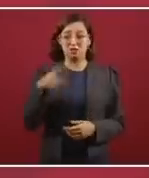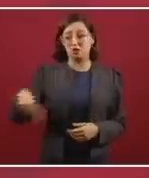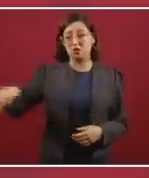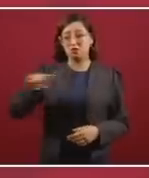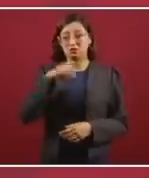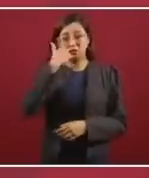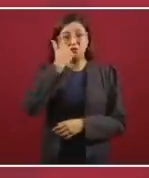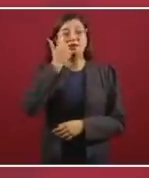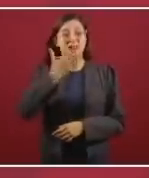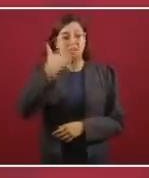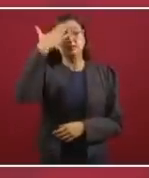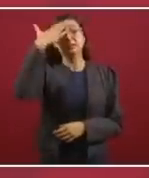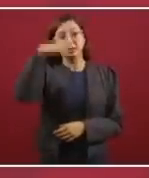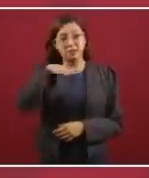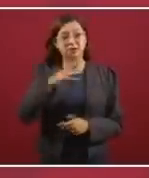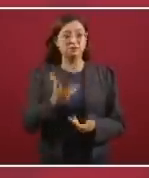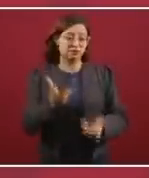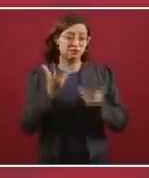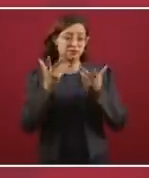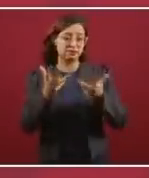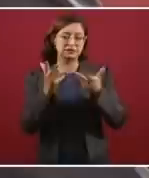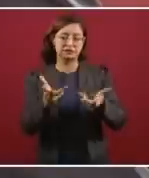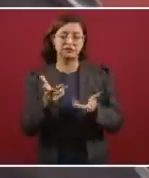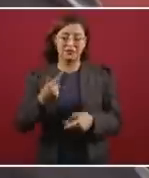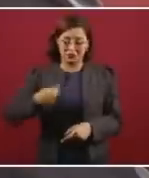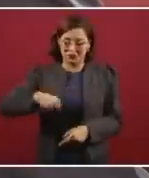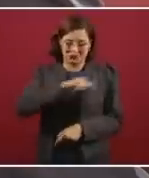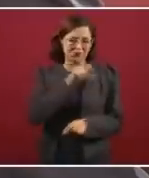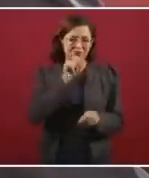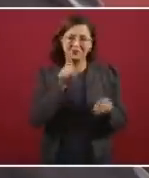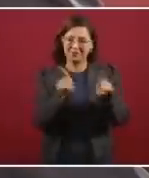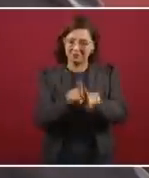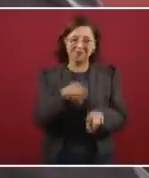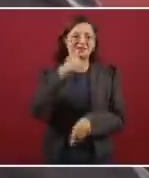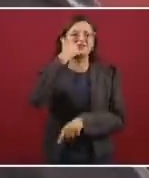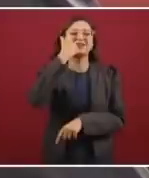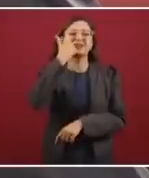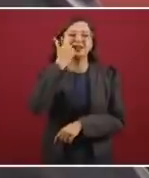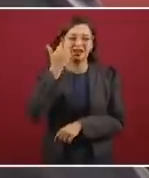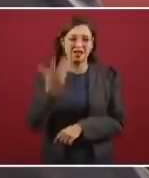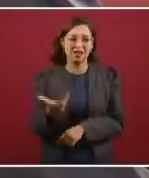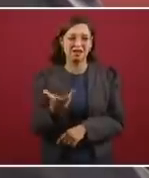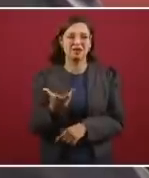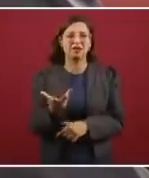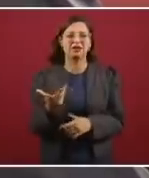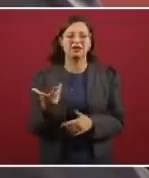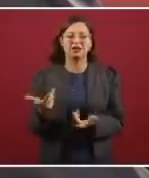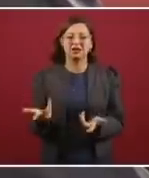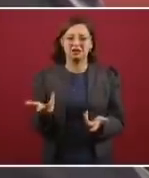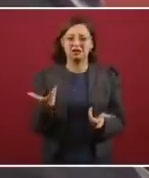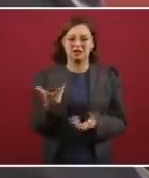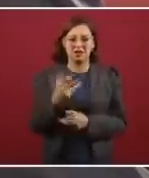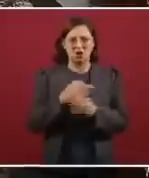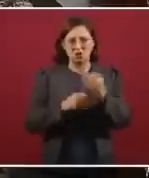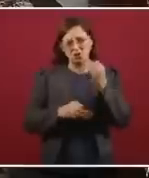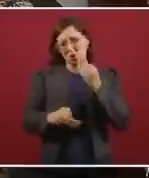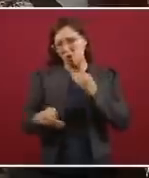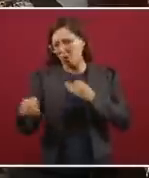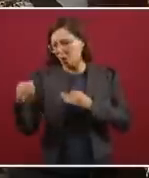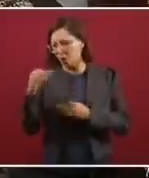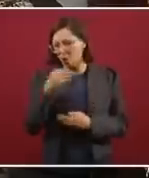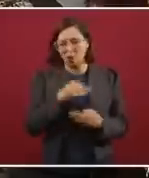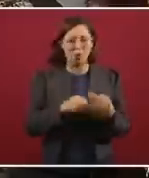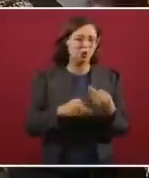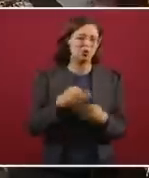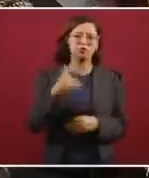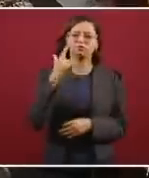ellos y eso es lo que nosotros también deseamos. Y estamos haciendo todo lo